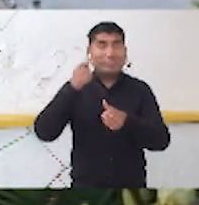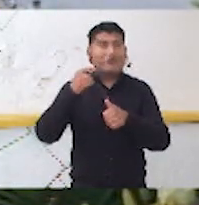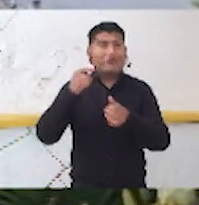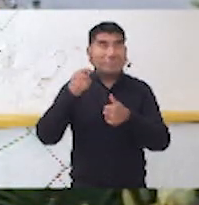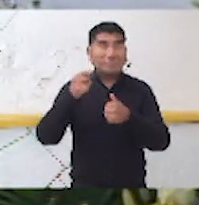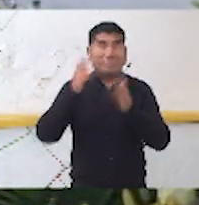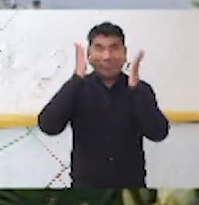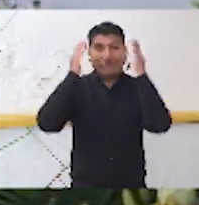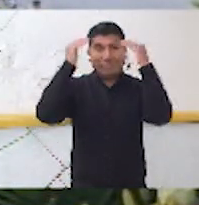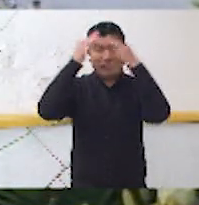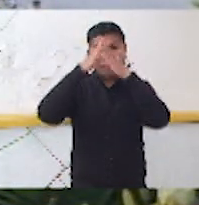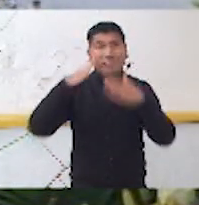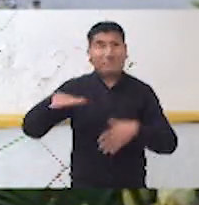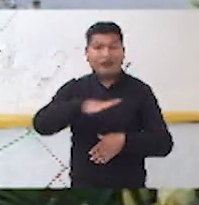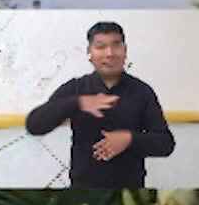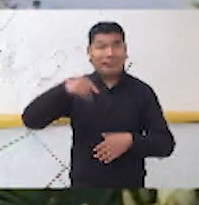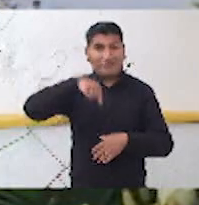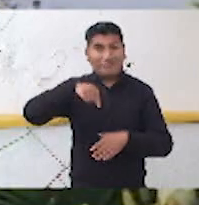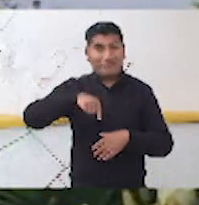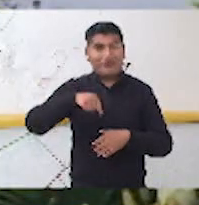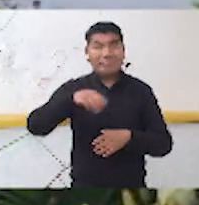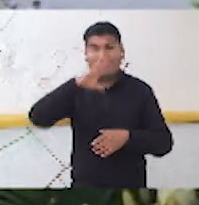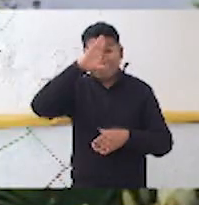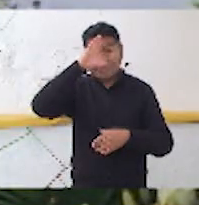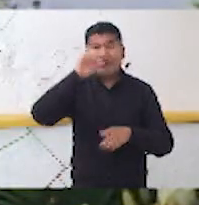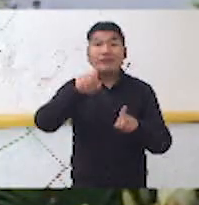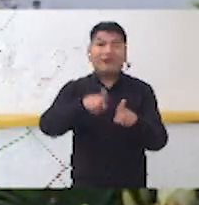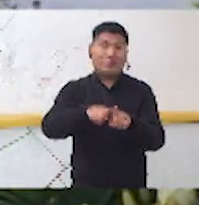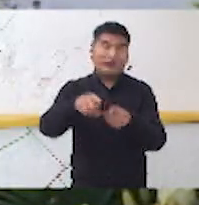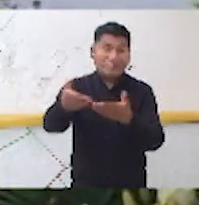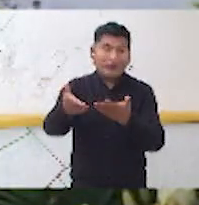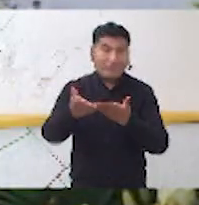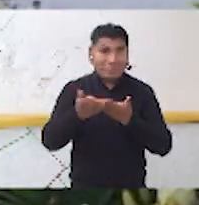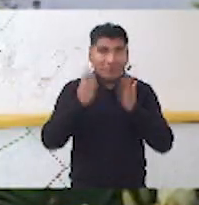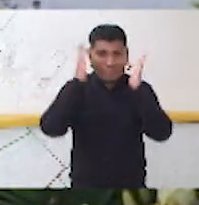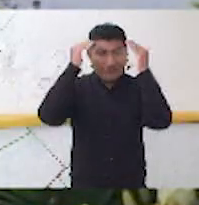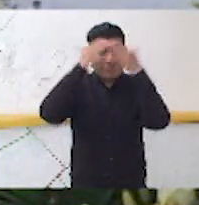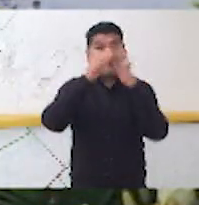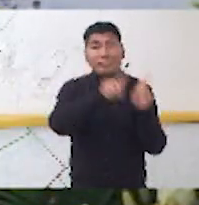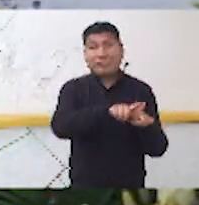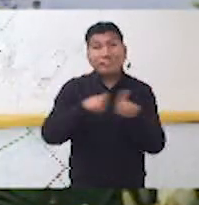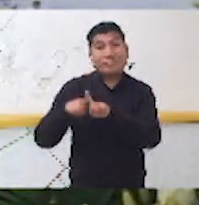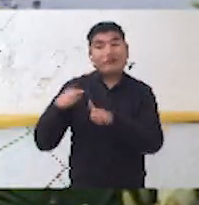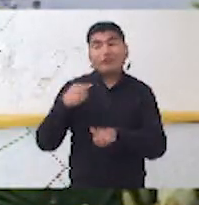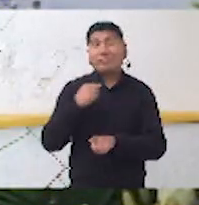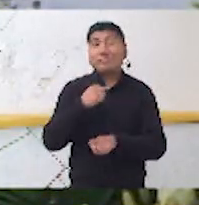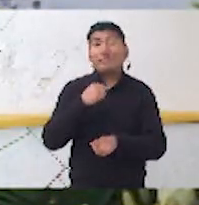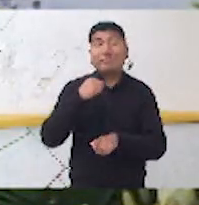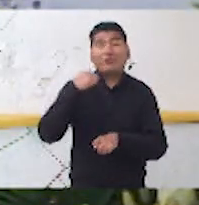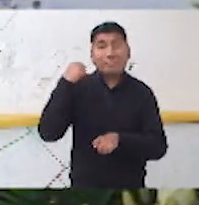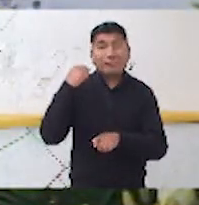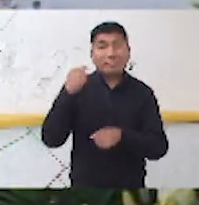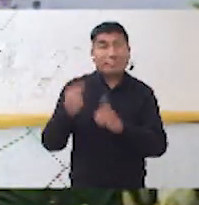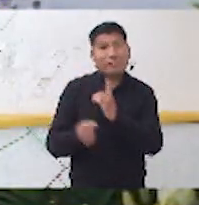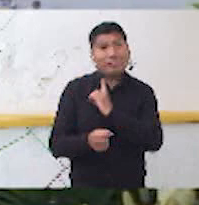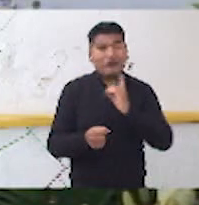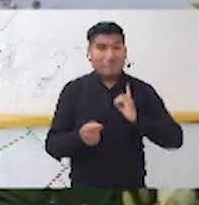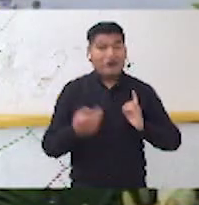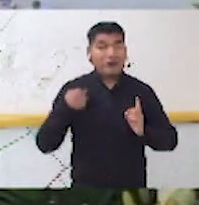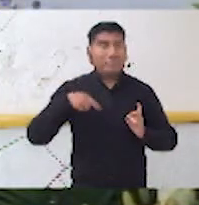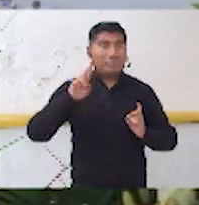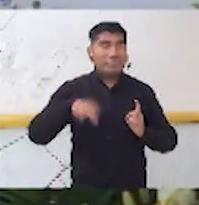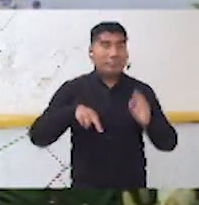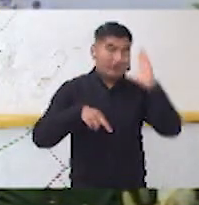iglesia local. Los hermanos obispos, bienvenidos también, sacerdotes, diáconos religiosos